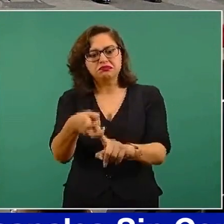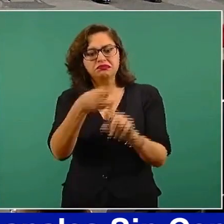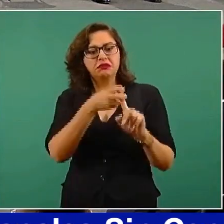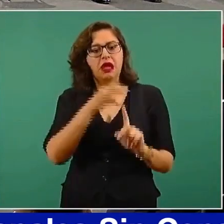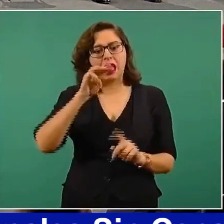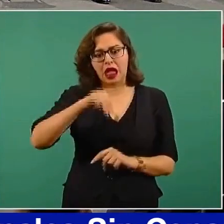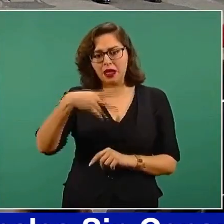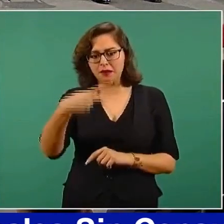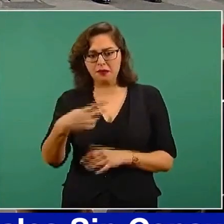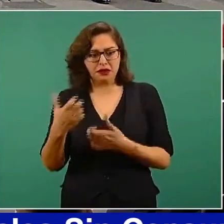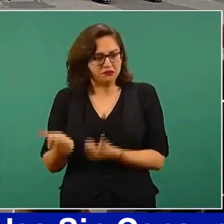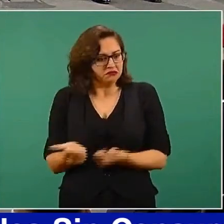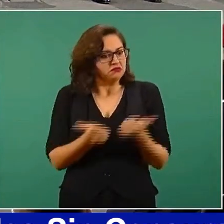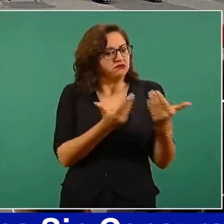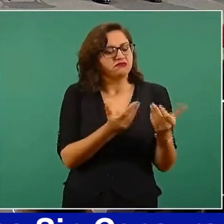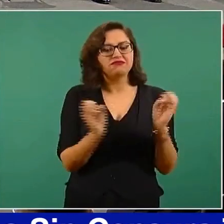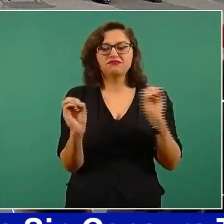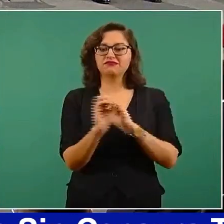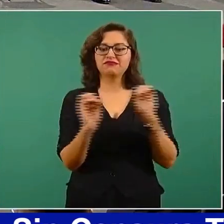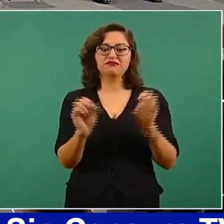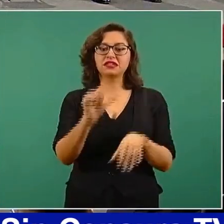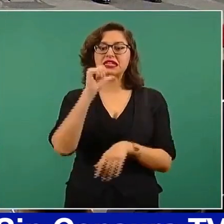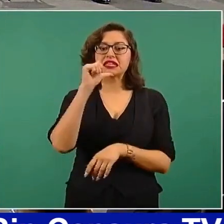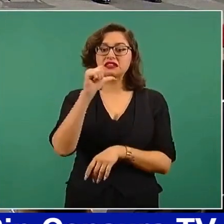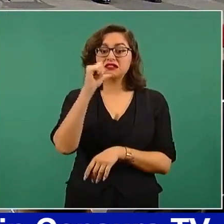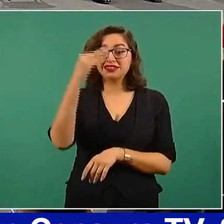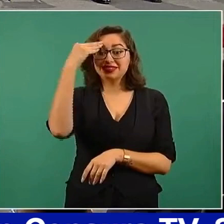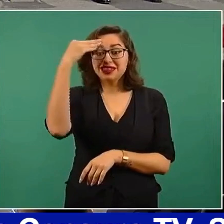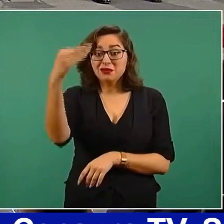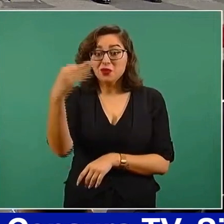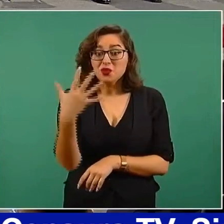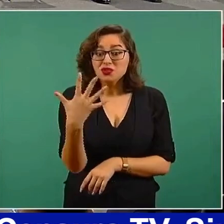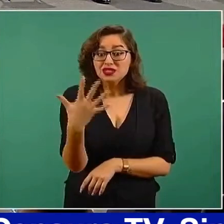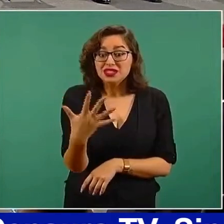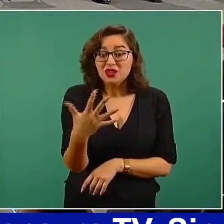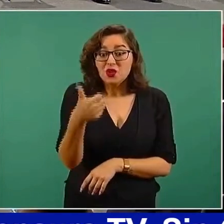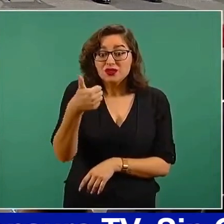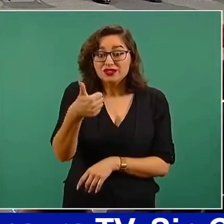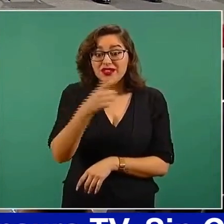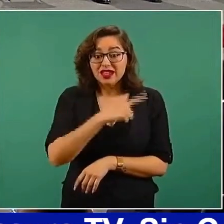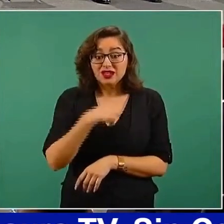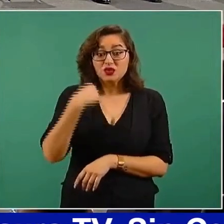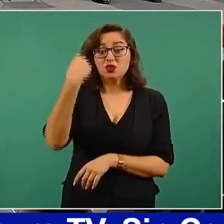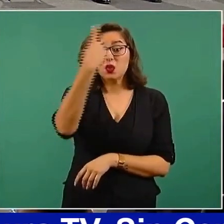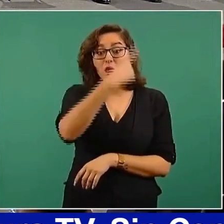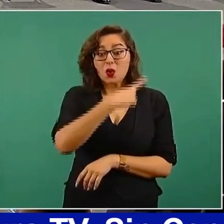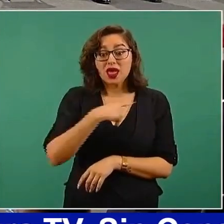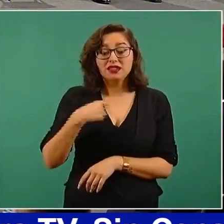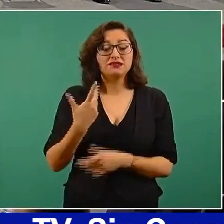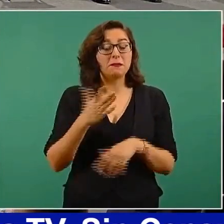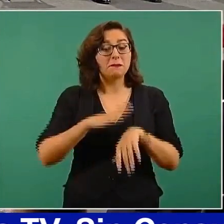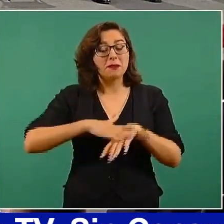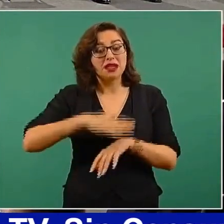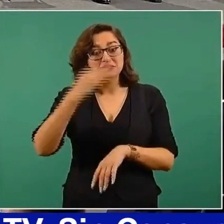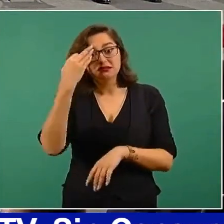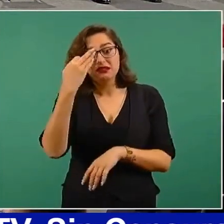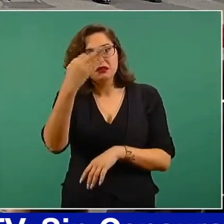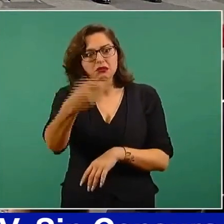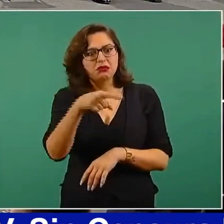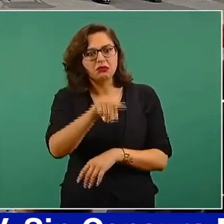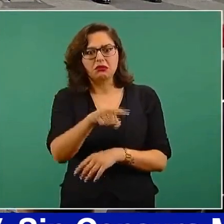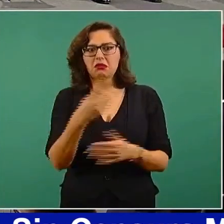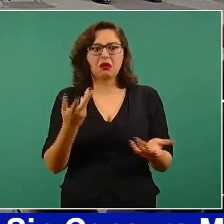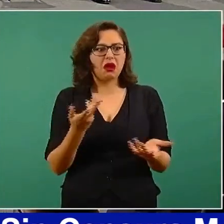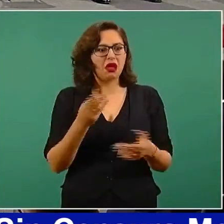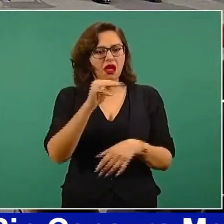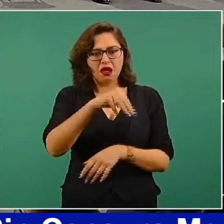Ministerio Público. ¿Por qué? Porque se tardaron más de 5 horas, casi 6 horas, en poner a disposición cuando debieron de